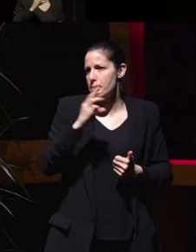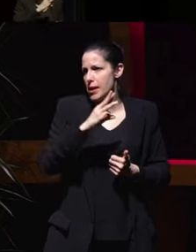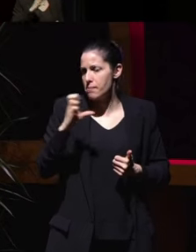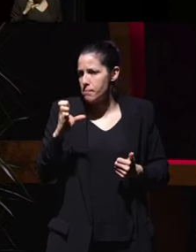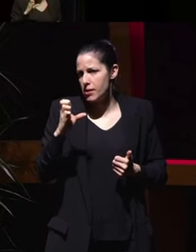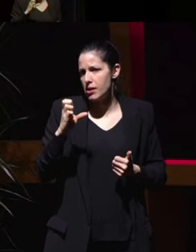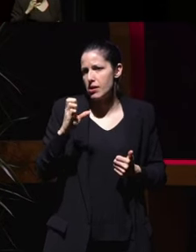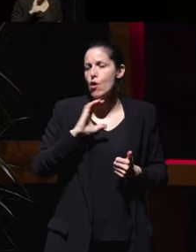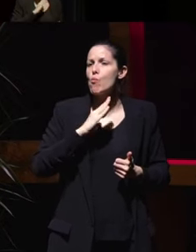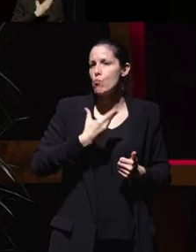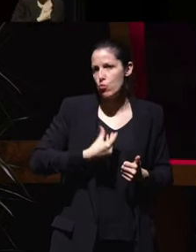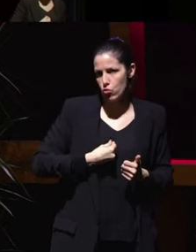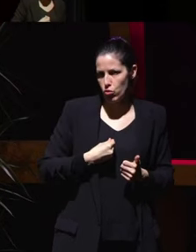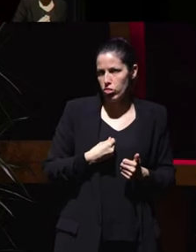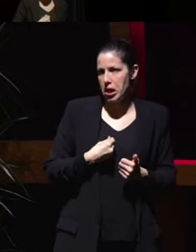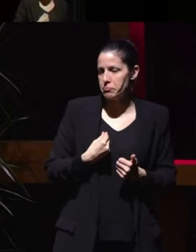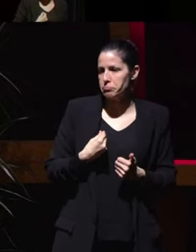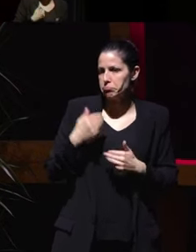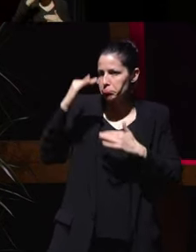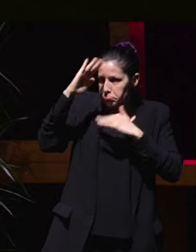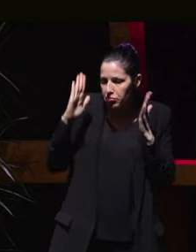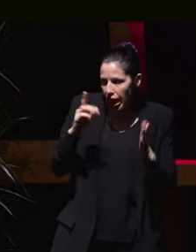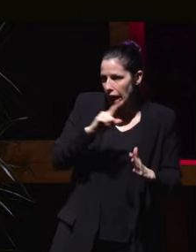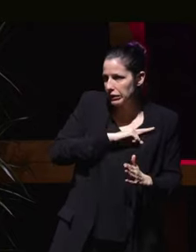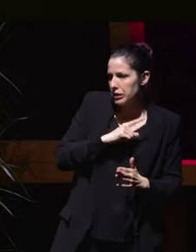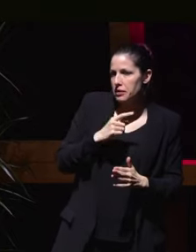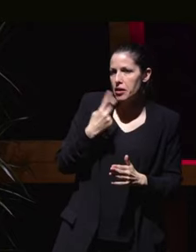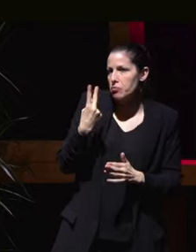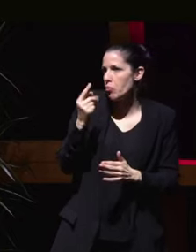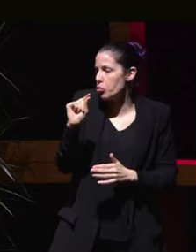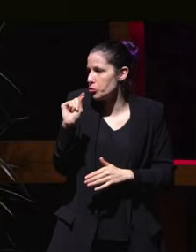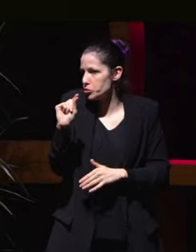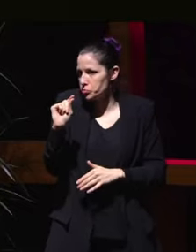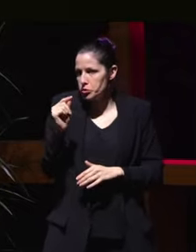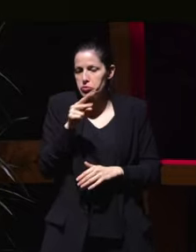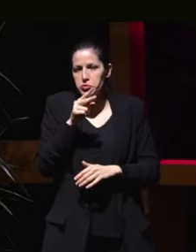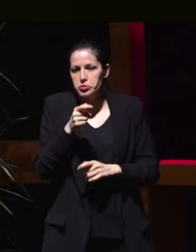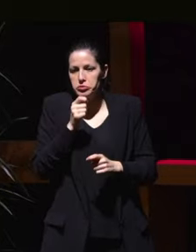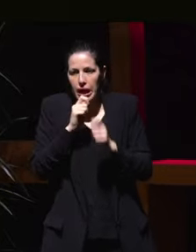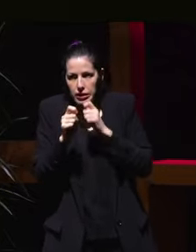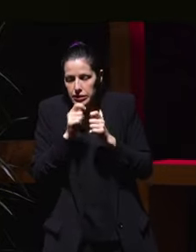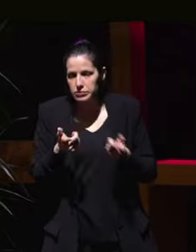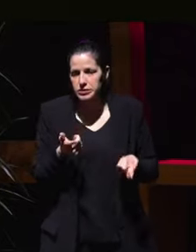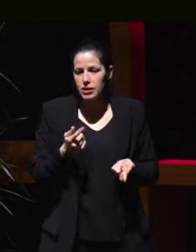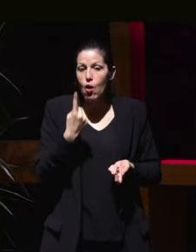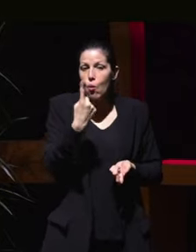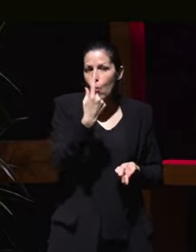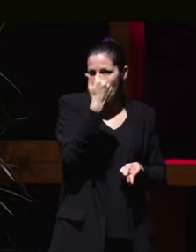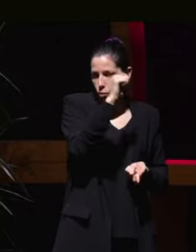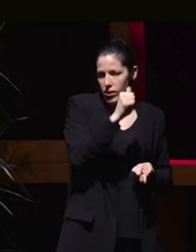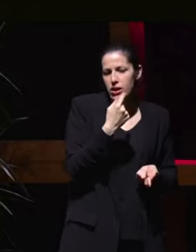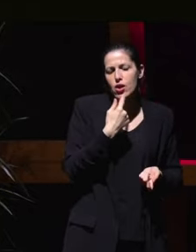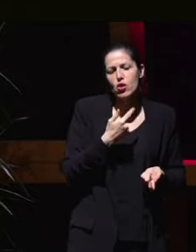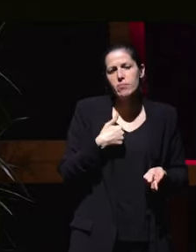nos atendeu, nos dixo dúas cosas da previa do partido, e aí sin máis. E algún compañeiro dixo, te atiende porque eres